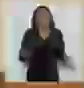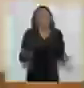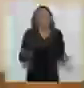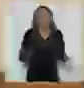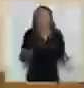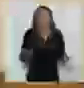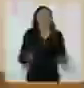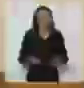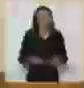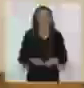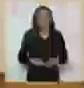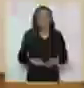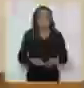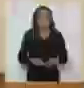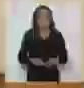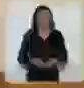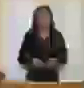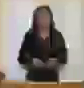no lo conozco.